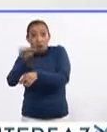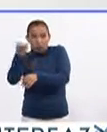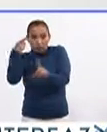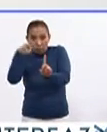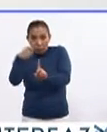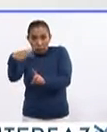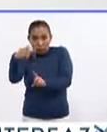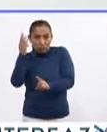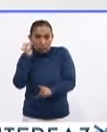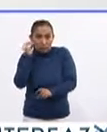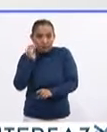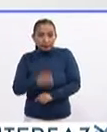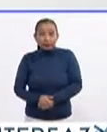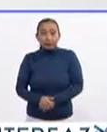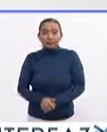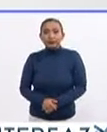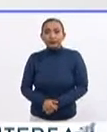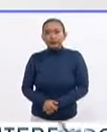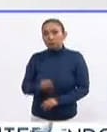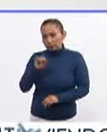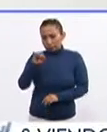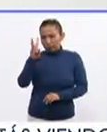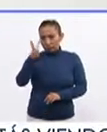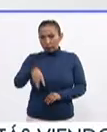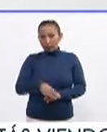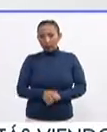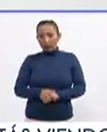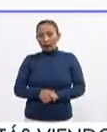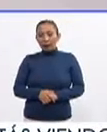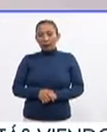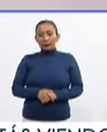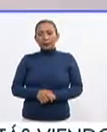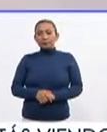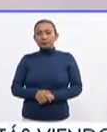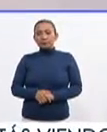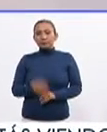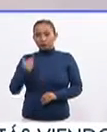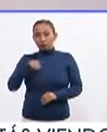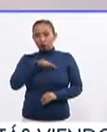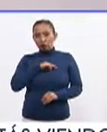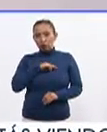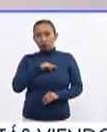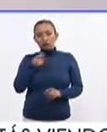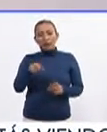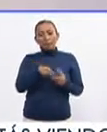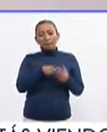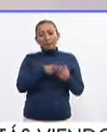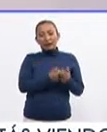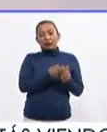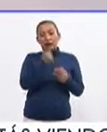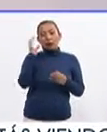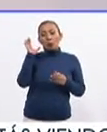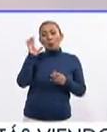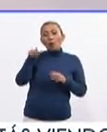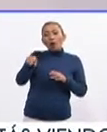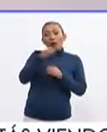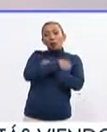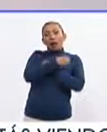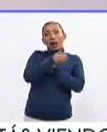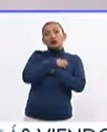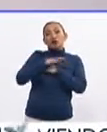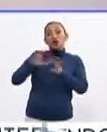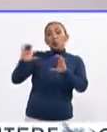de sus objetivos. Claro que sí. Nosotros partimos de la cultura y de la